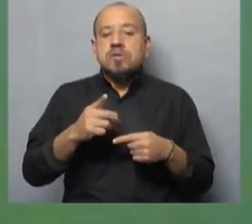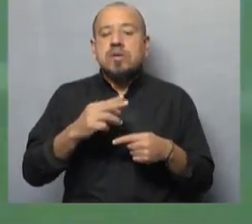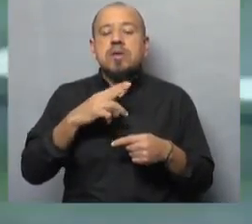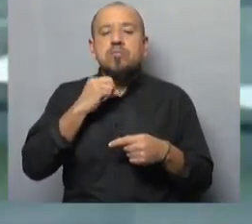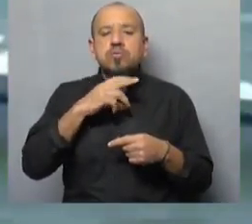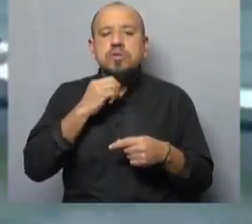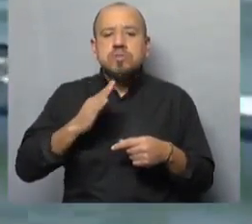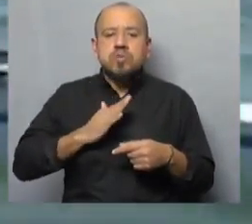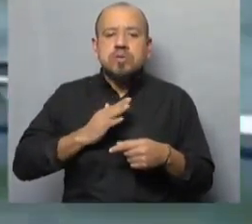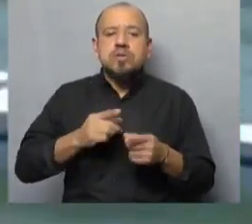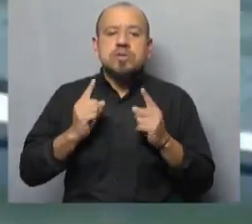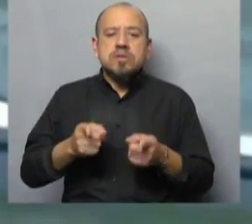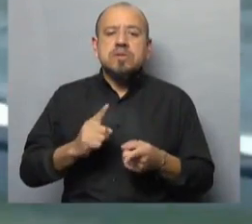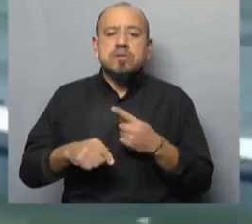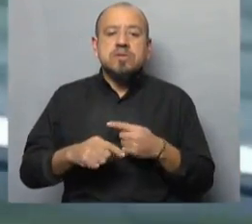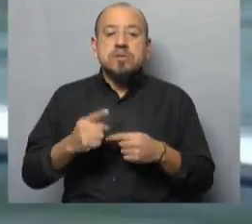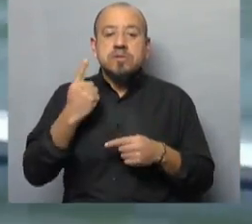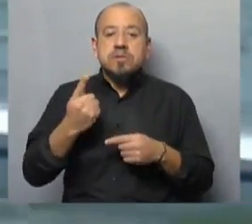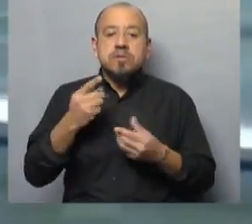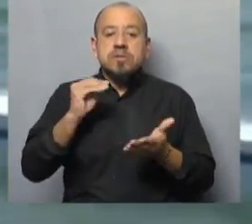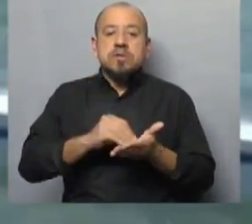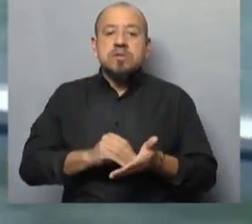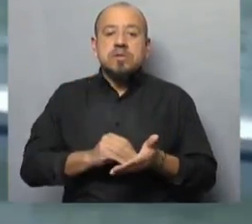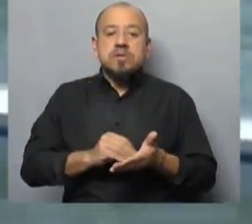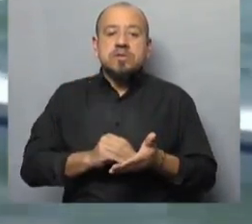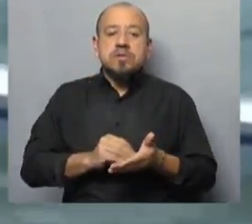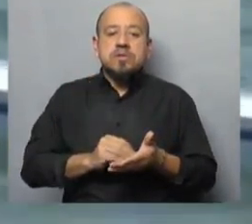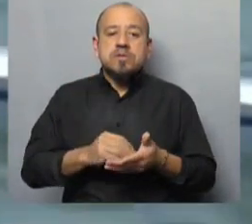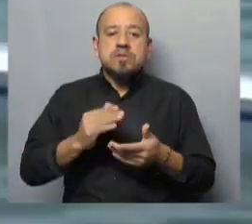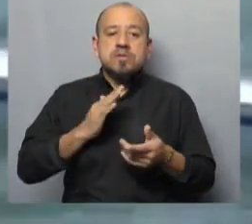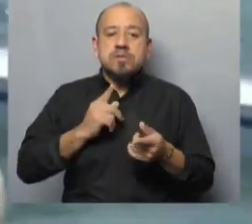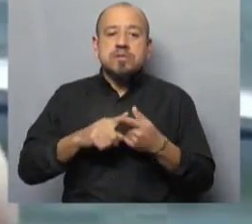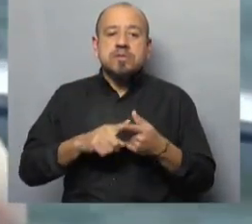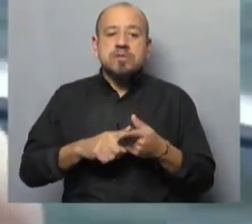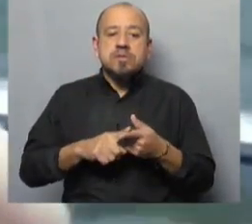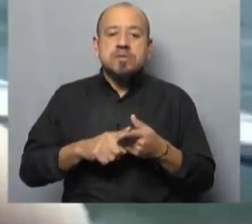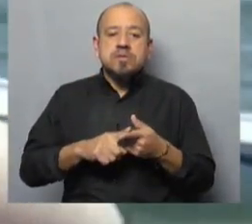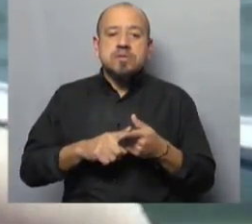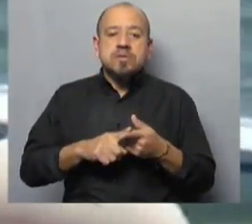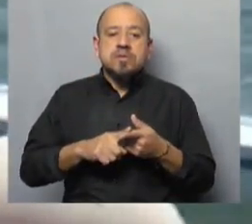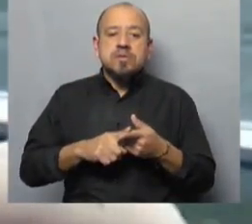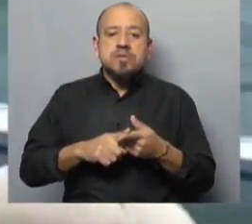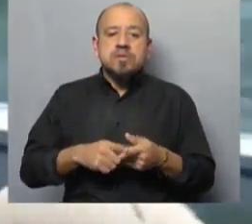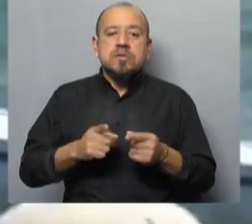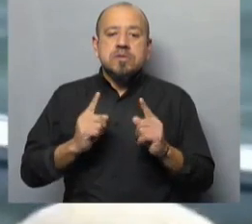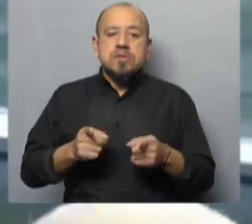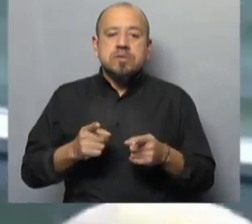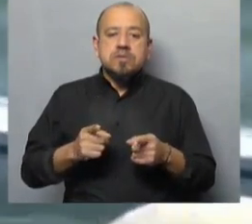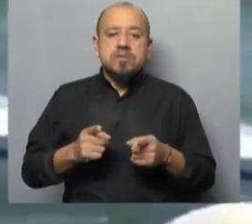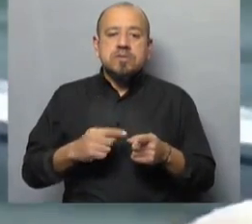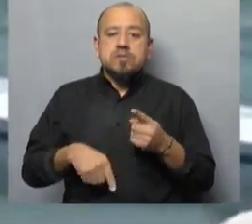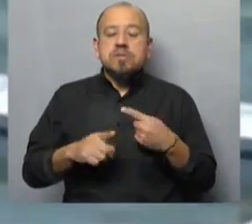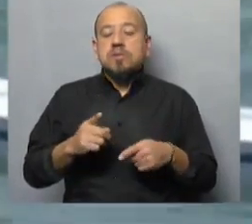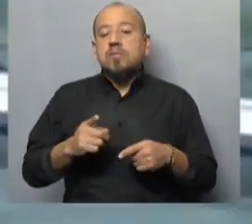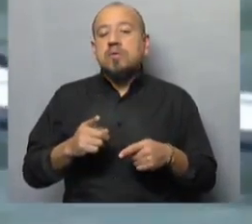entrado por primera vez un bote femenino a una final de un mundial y bueno demás botes también le hicieron gran una actuación la final